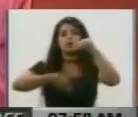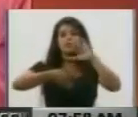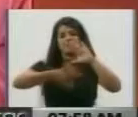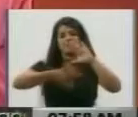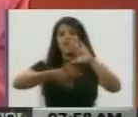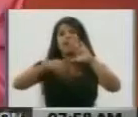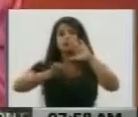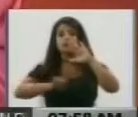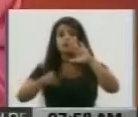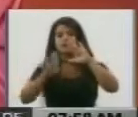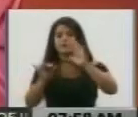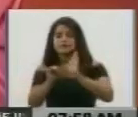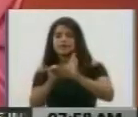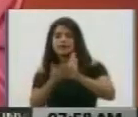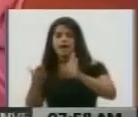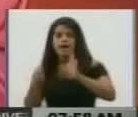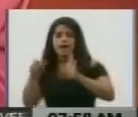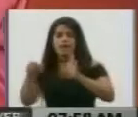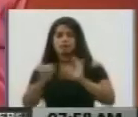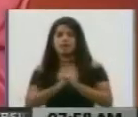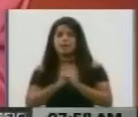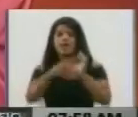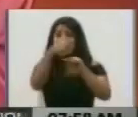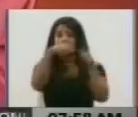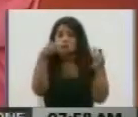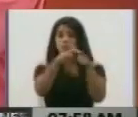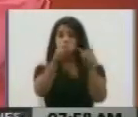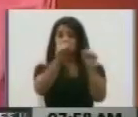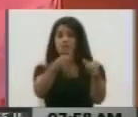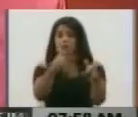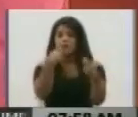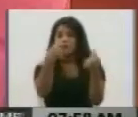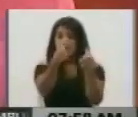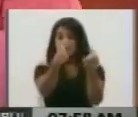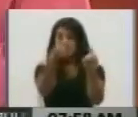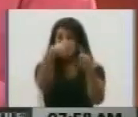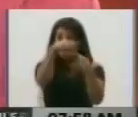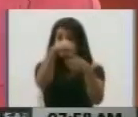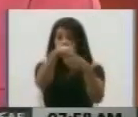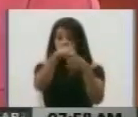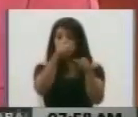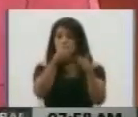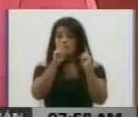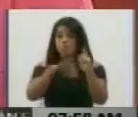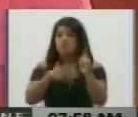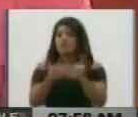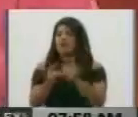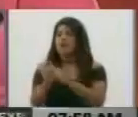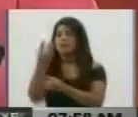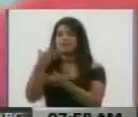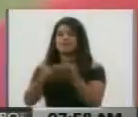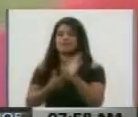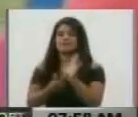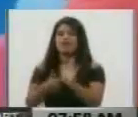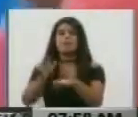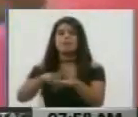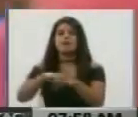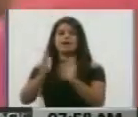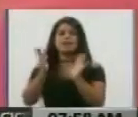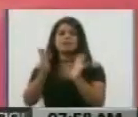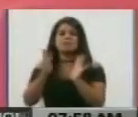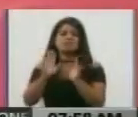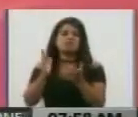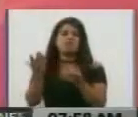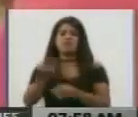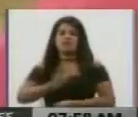sí se dicen puertas adentro, ahora sí puede aparecer porque no hace daño, entre comillas. Pero ¿qué no